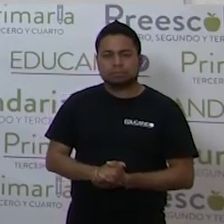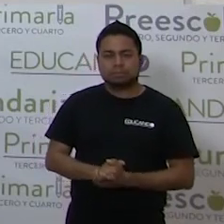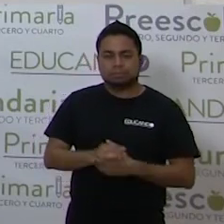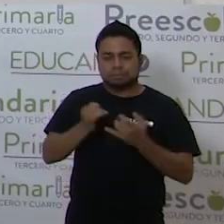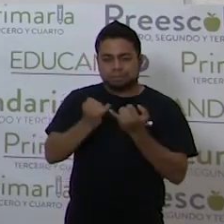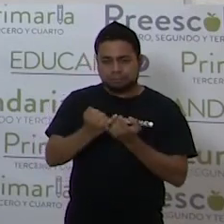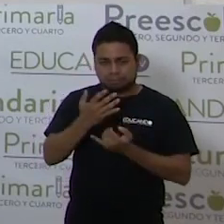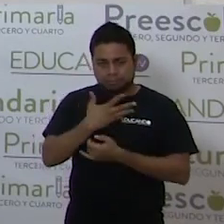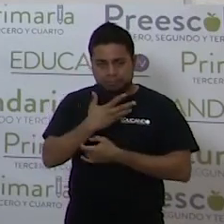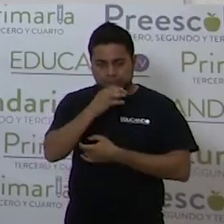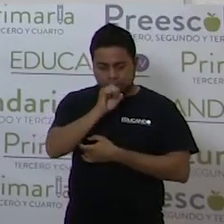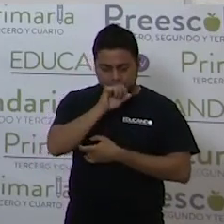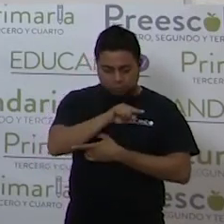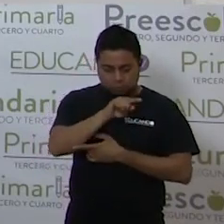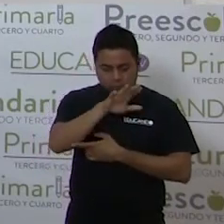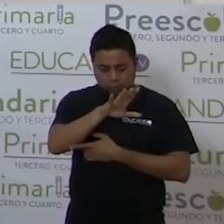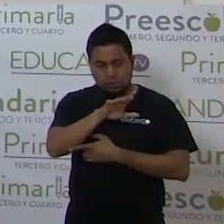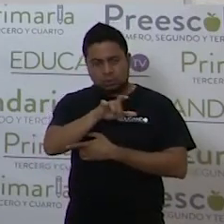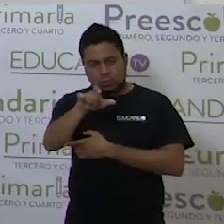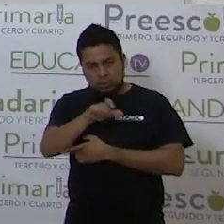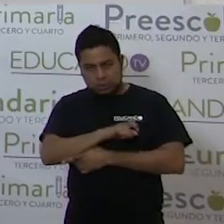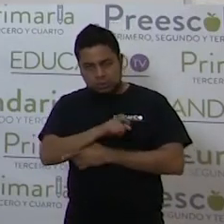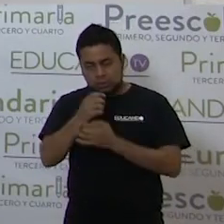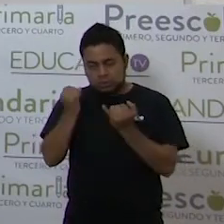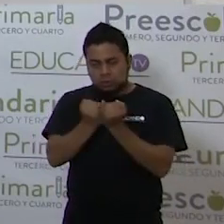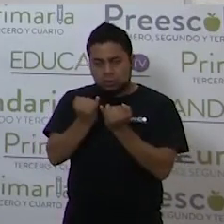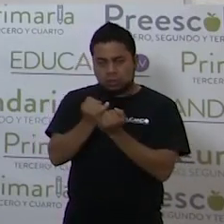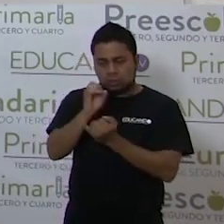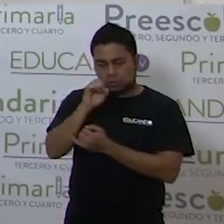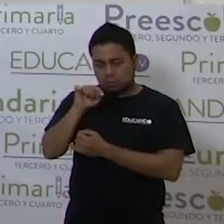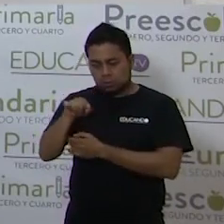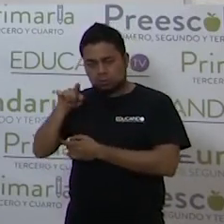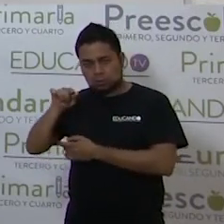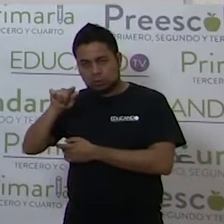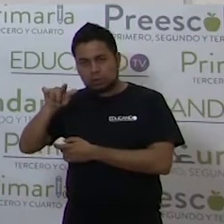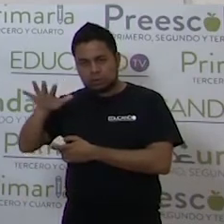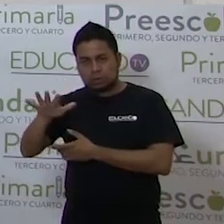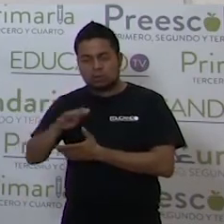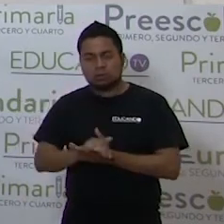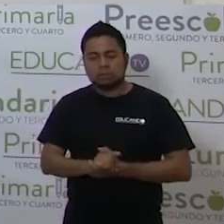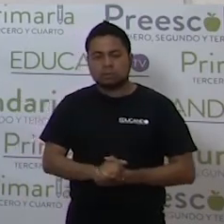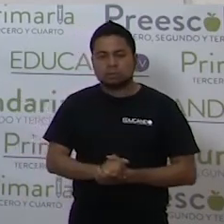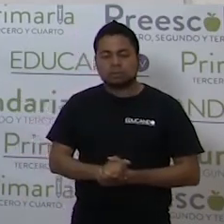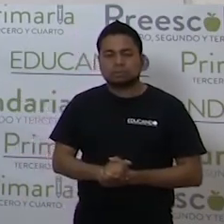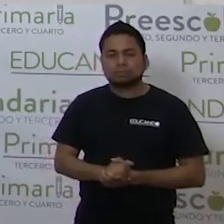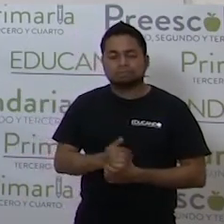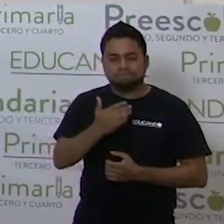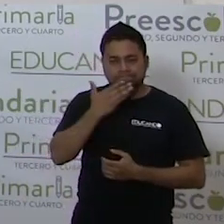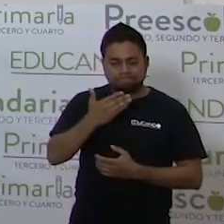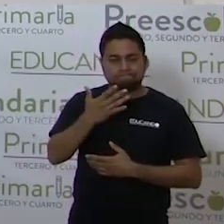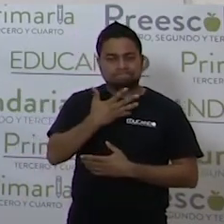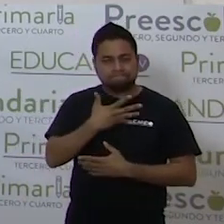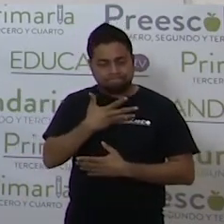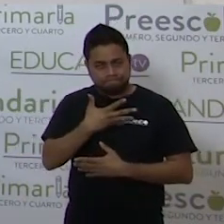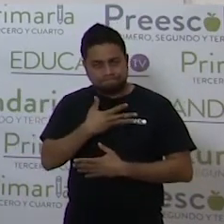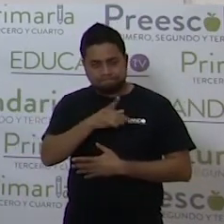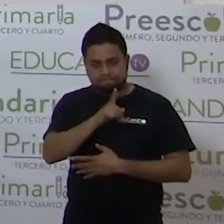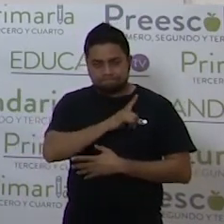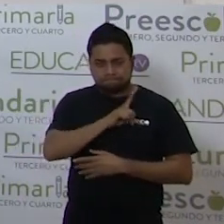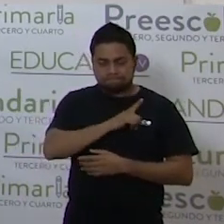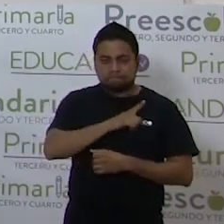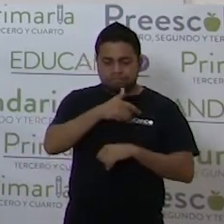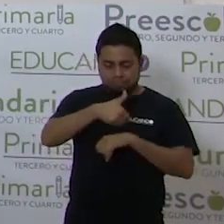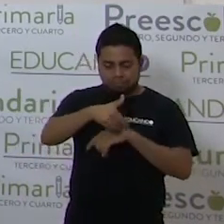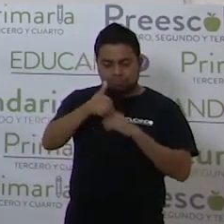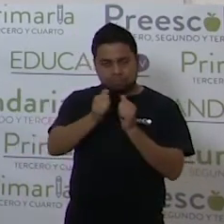0.5 de x igual a 0.75 y ahora si tenemos sólo números decimales